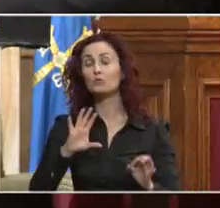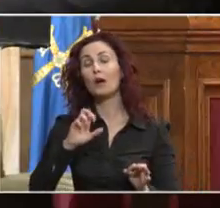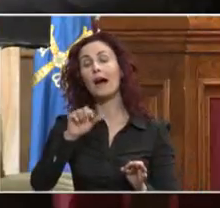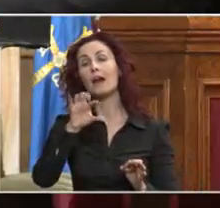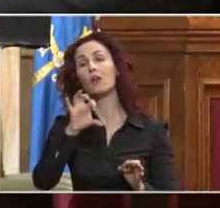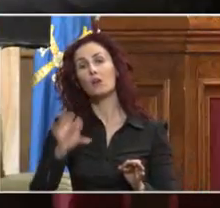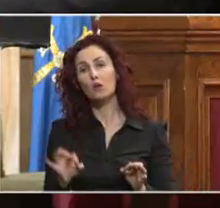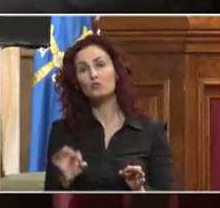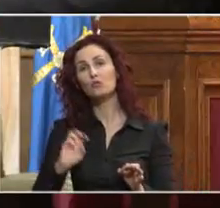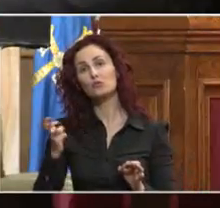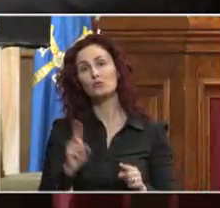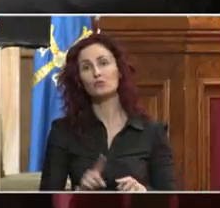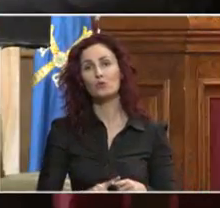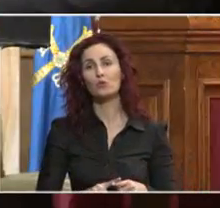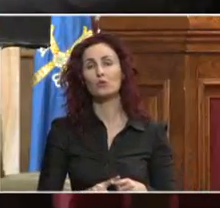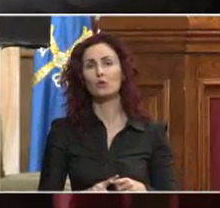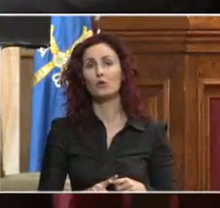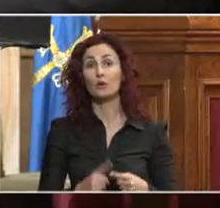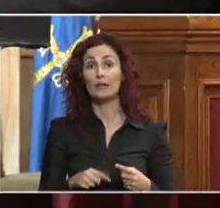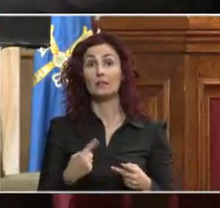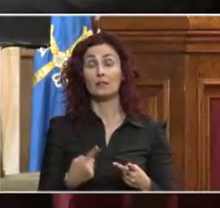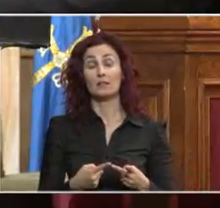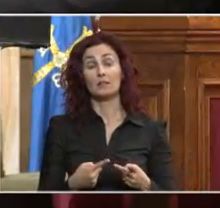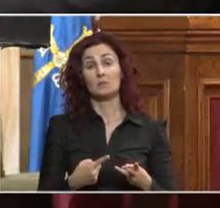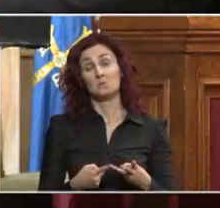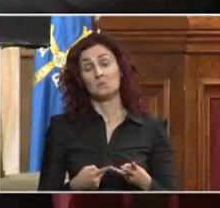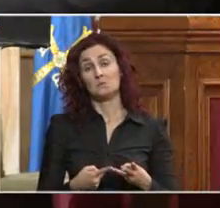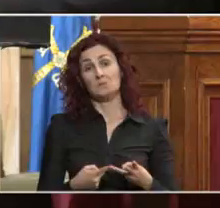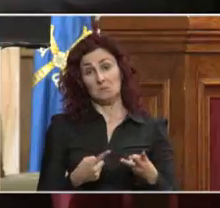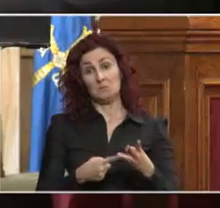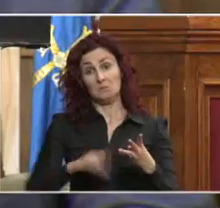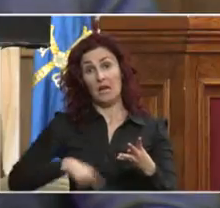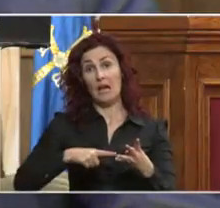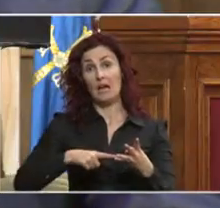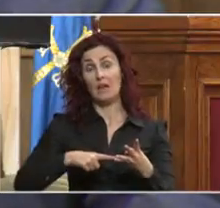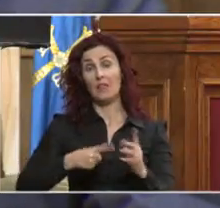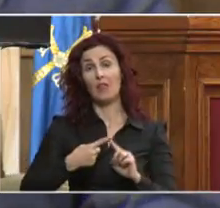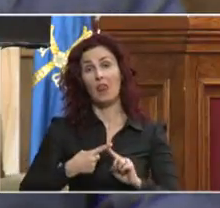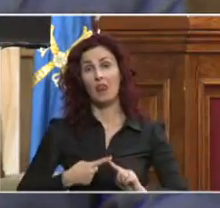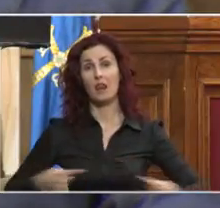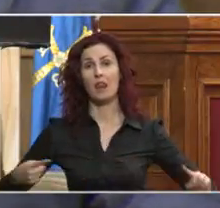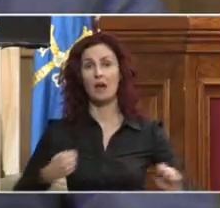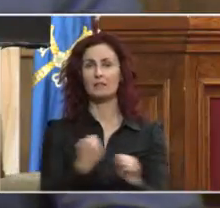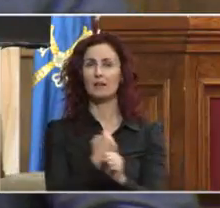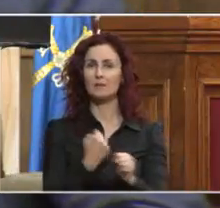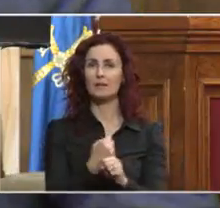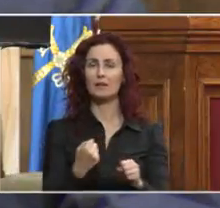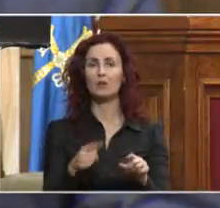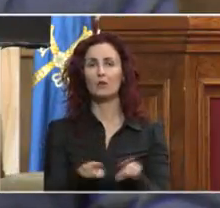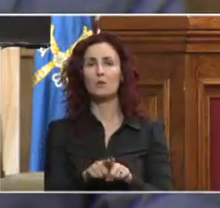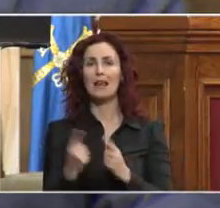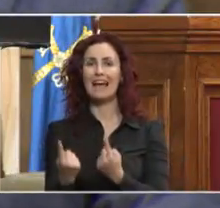Y en un momento se optó por un trabajo un poco más extenso, más democrático